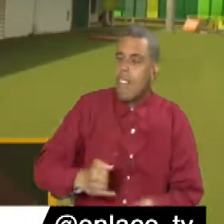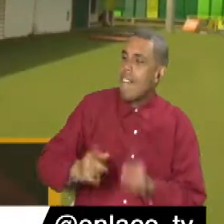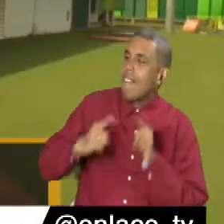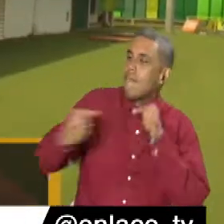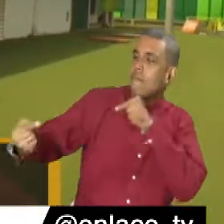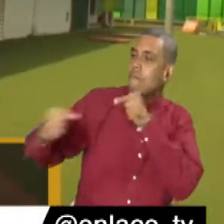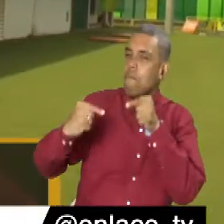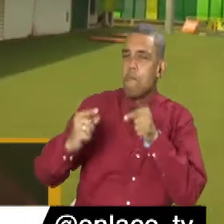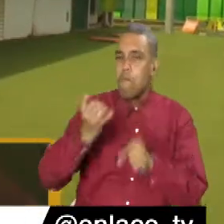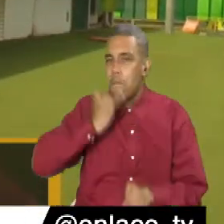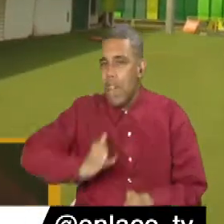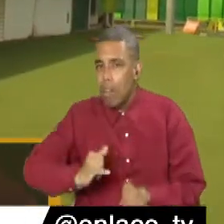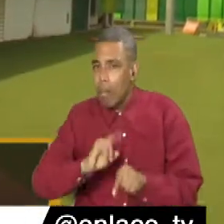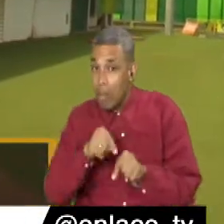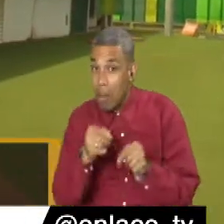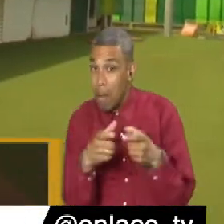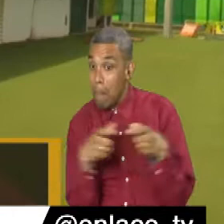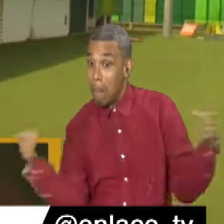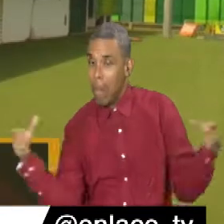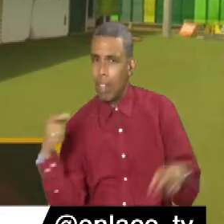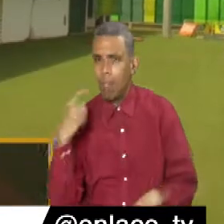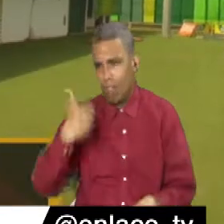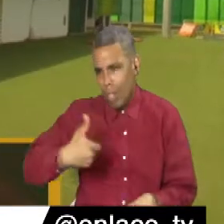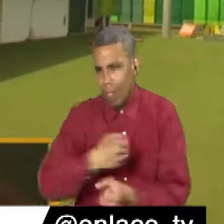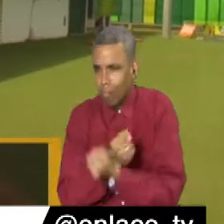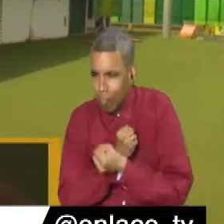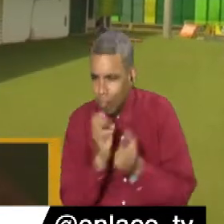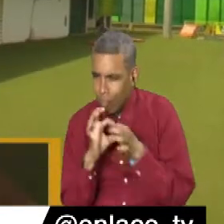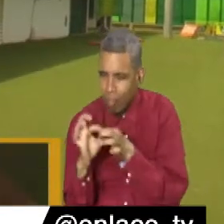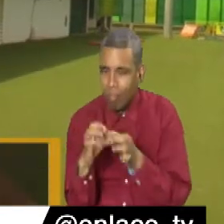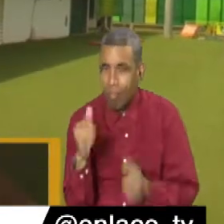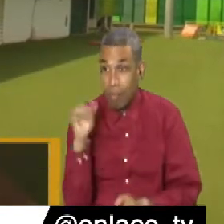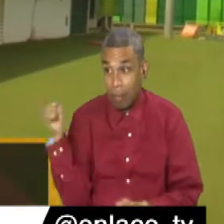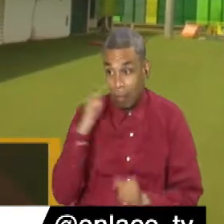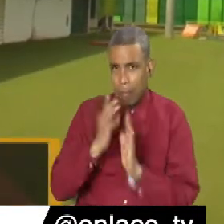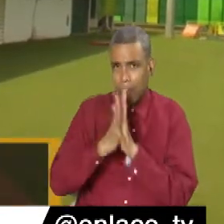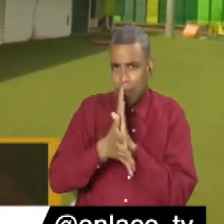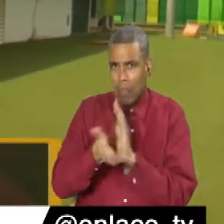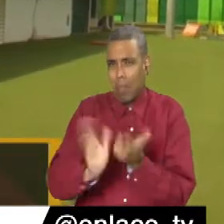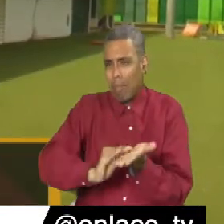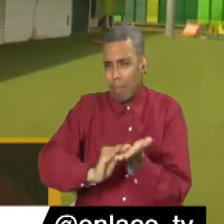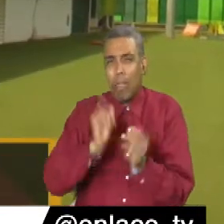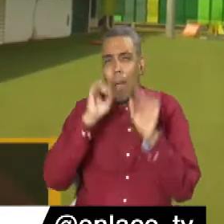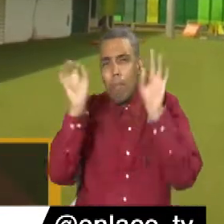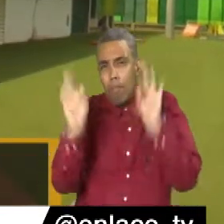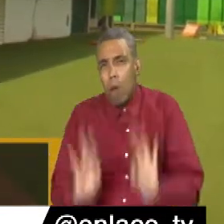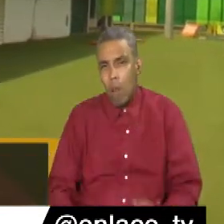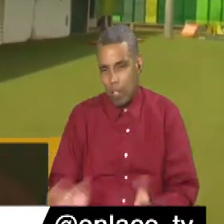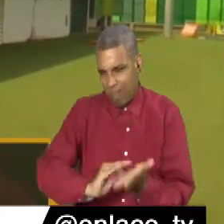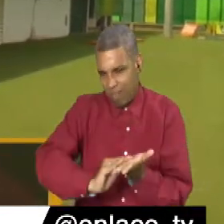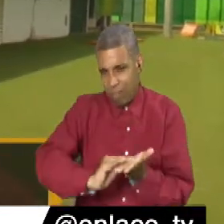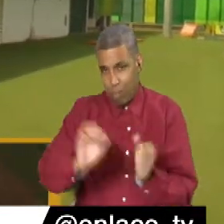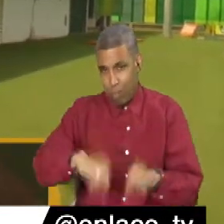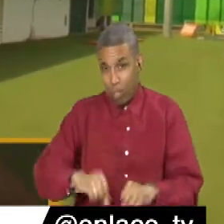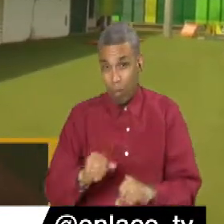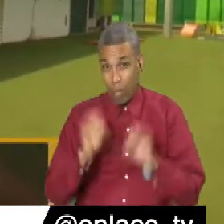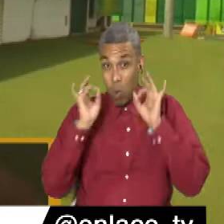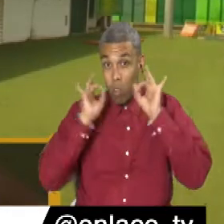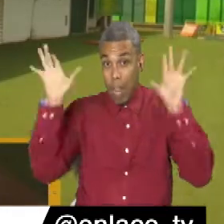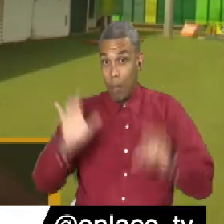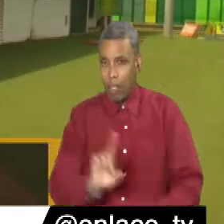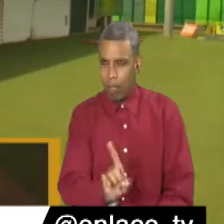algunos integrantes de cada barra y algo que nada, que no tenga solución, algo solucionable. No pasó a mayores por